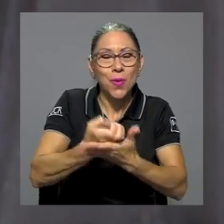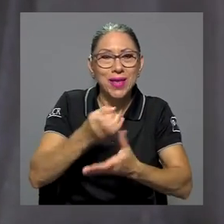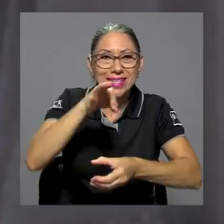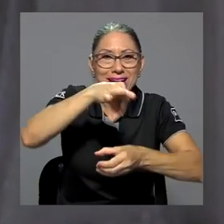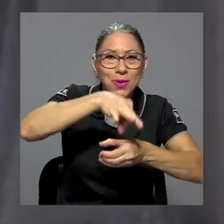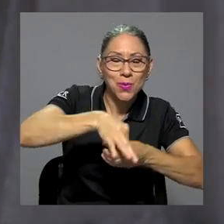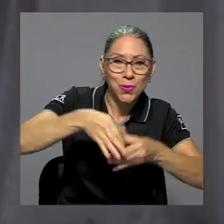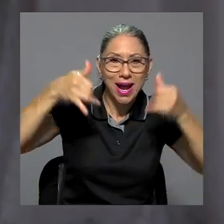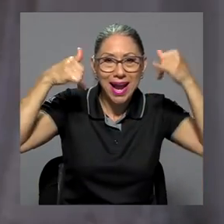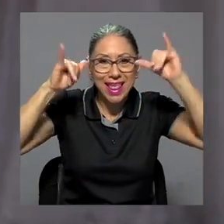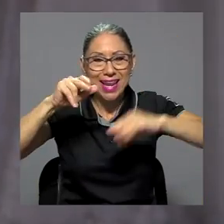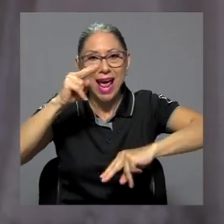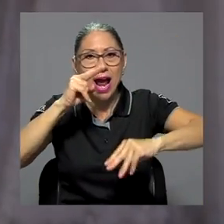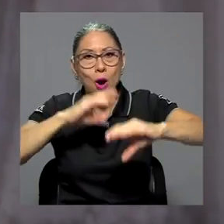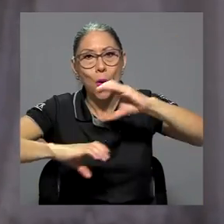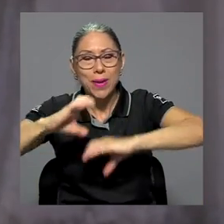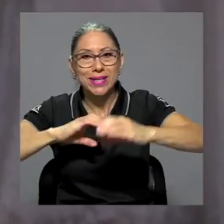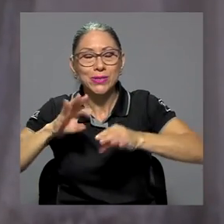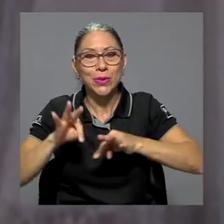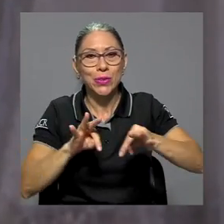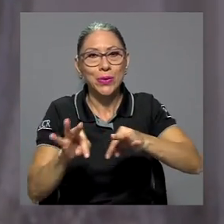y turismo